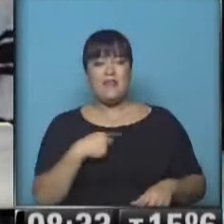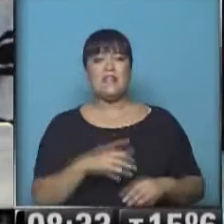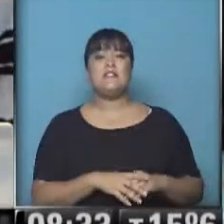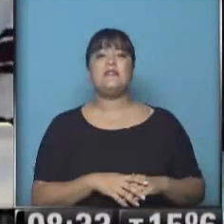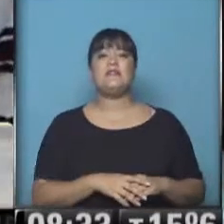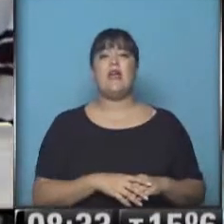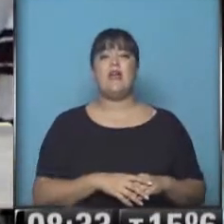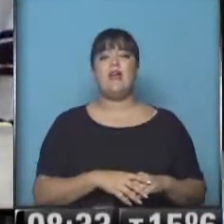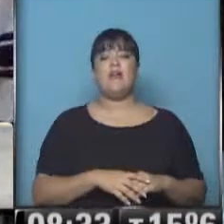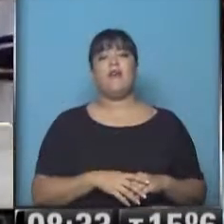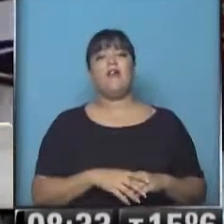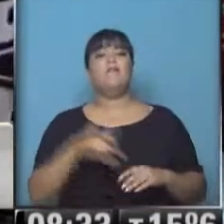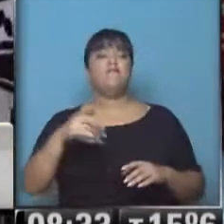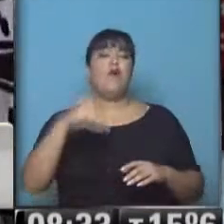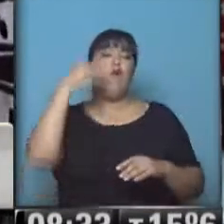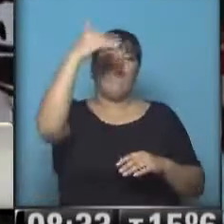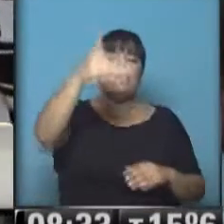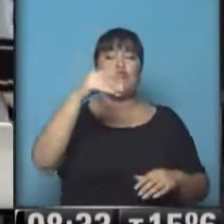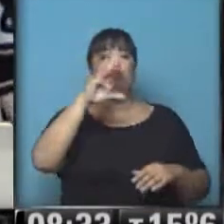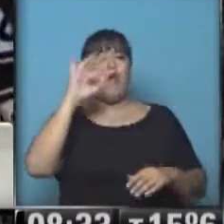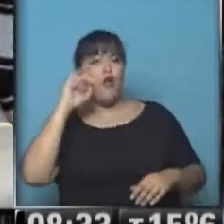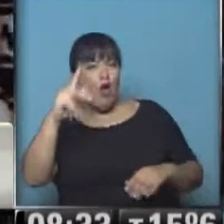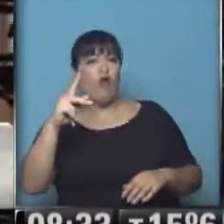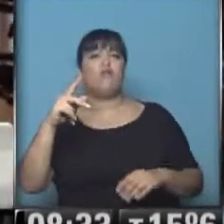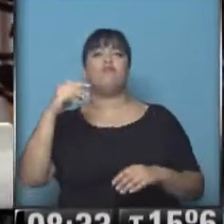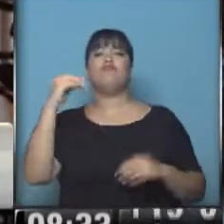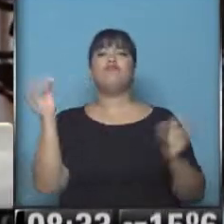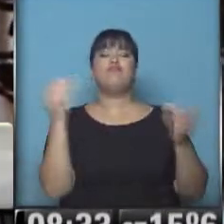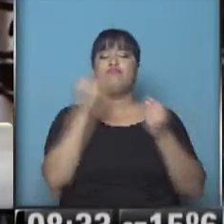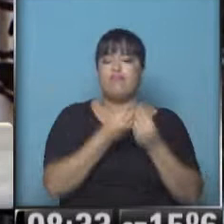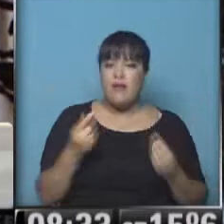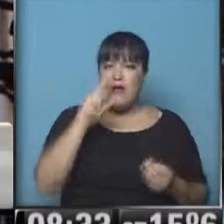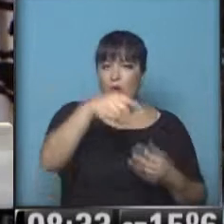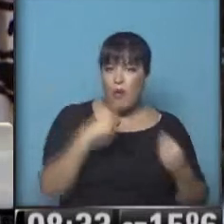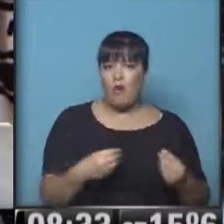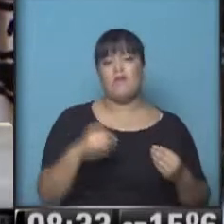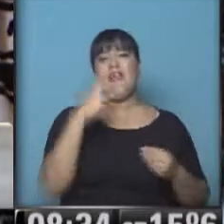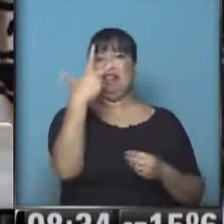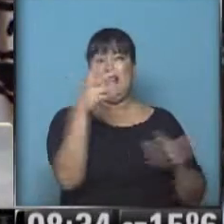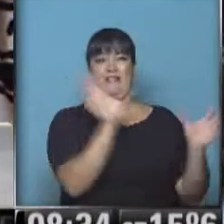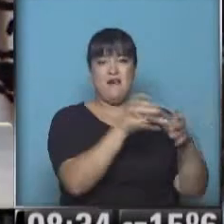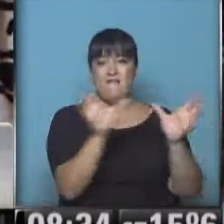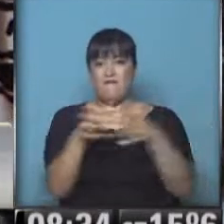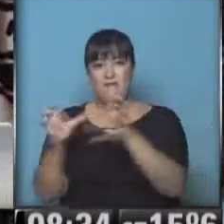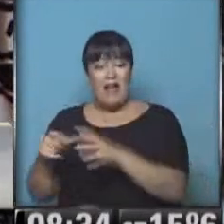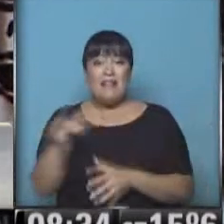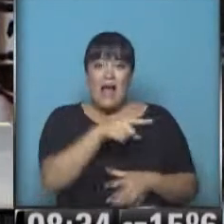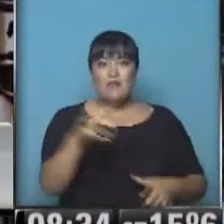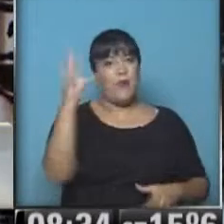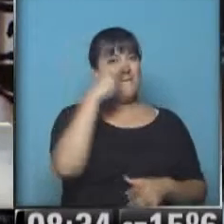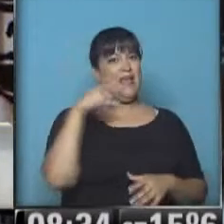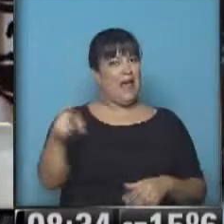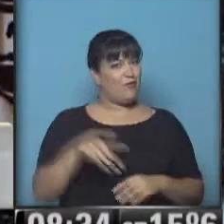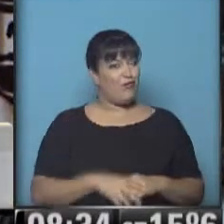el trípode sobre el que descansa el futuro del rock, qué sé yo, está conformado por Cienfuegos, Pez y Masacre. Eso me encantó y es una